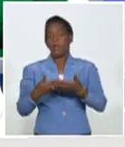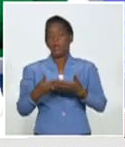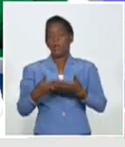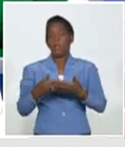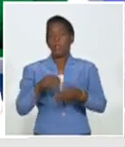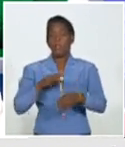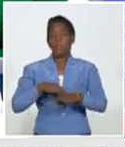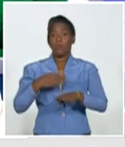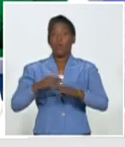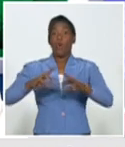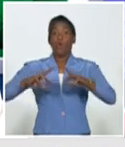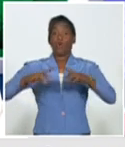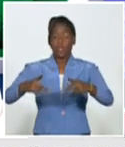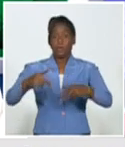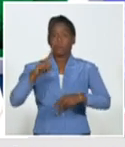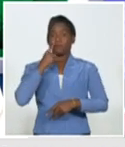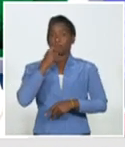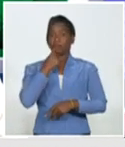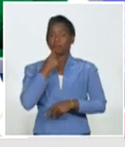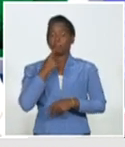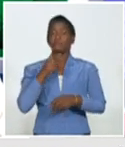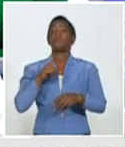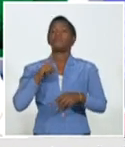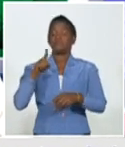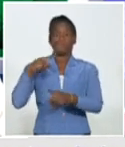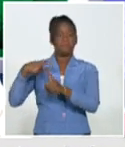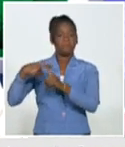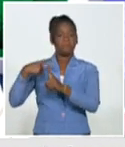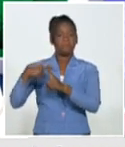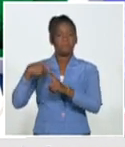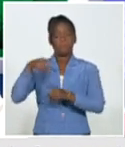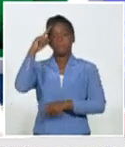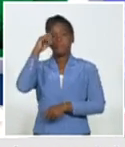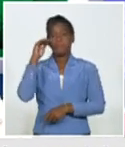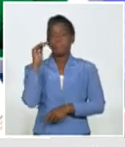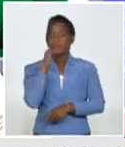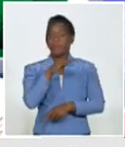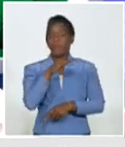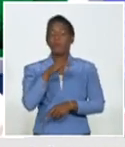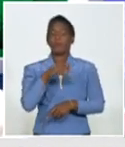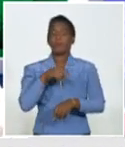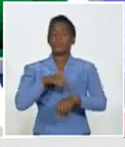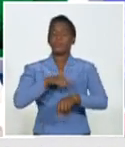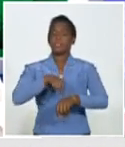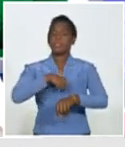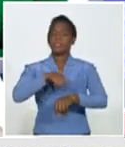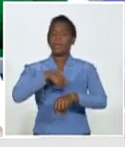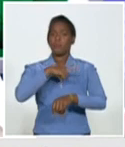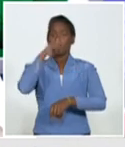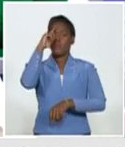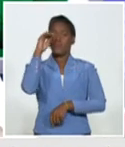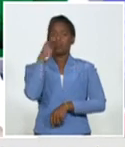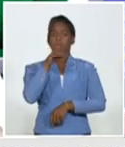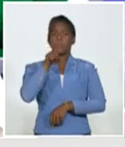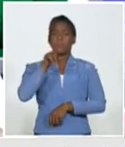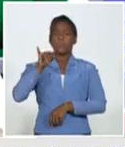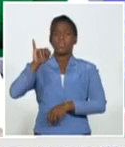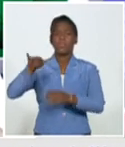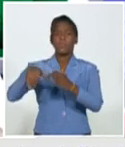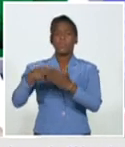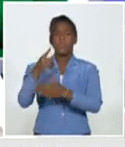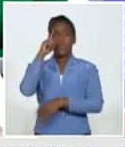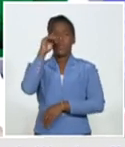PCR, ingresó, tuvo una estadía prolongada en el hospital, 16 días de